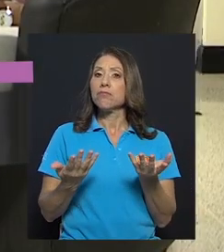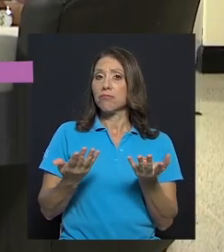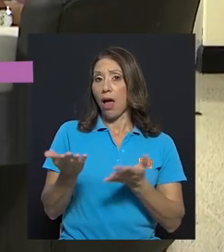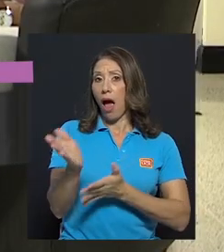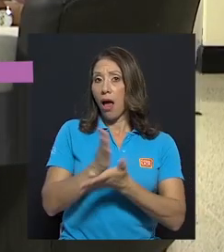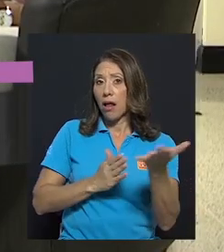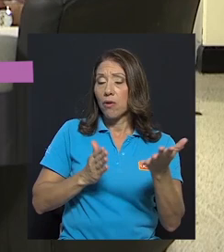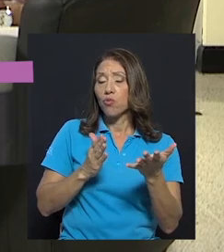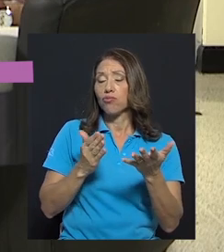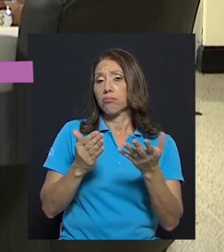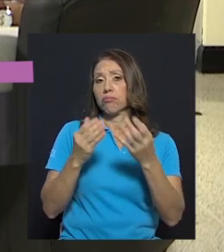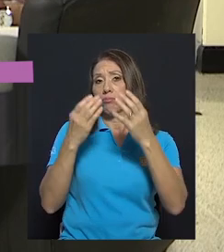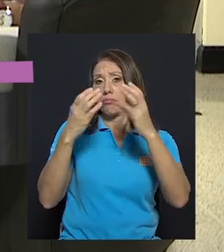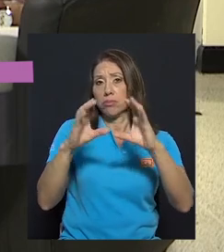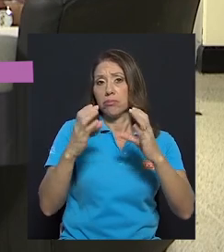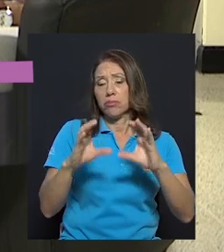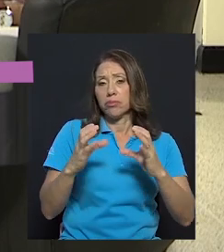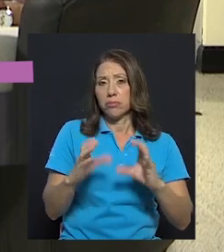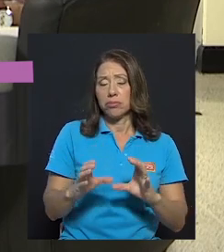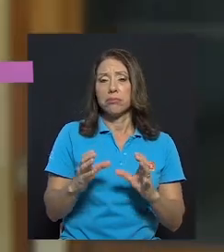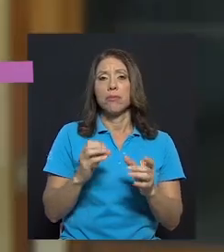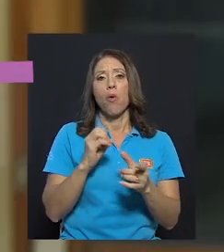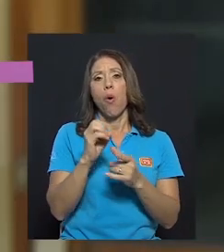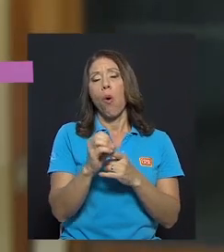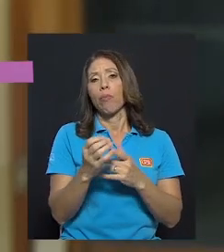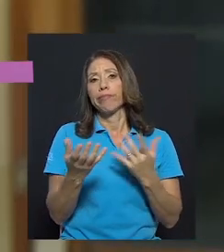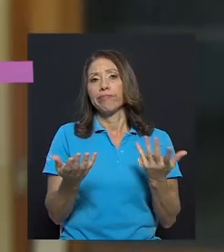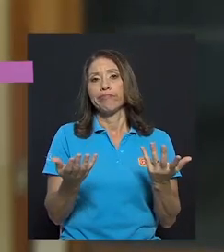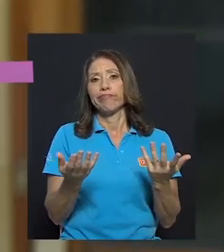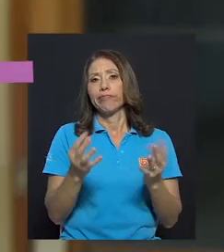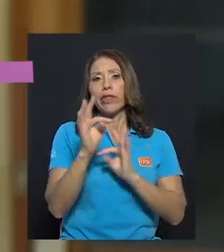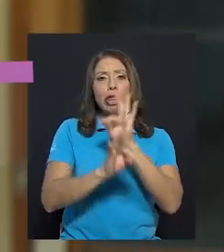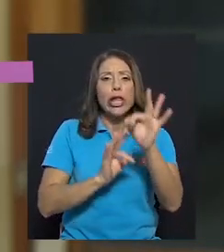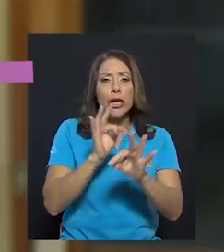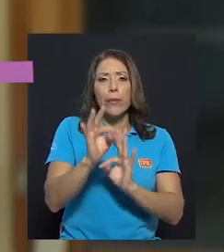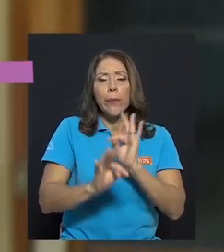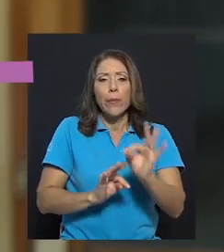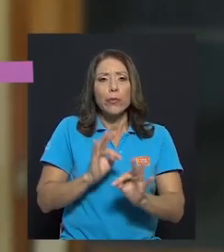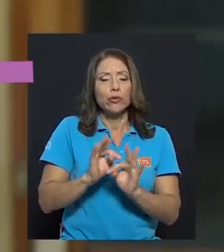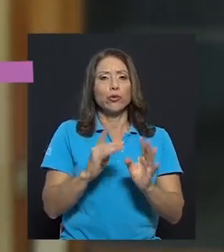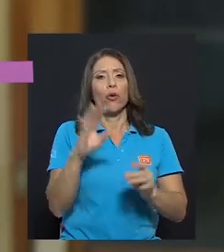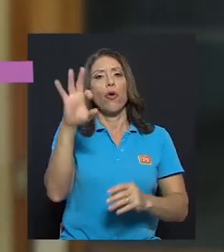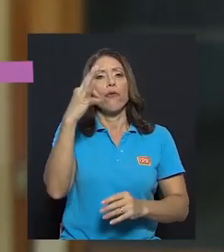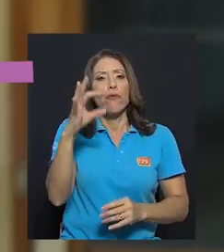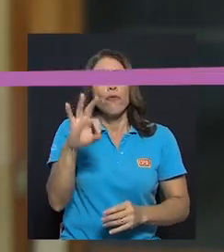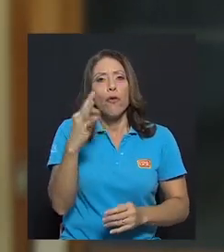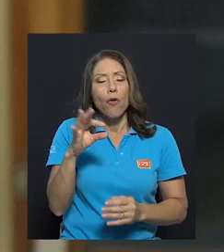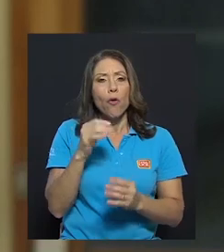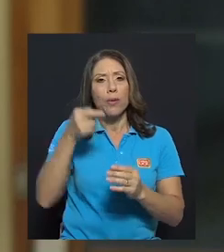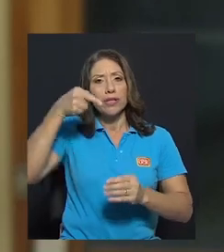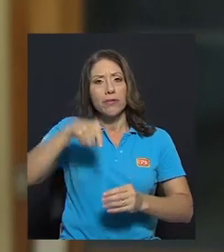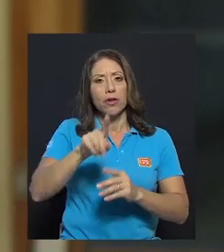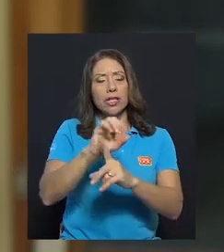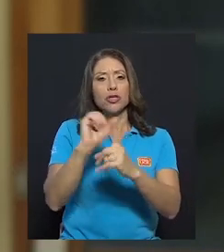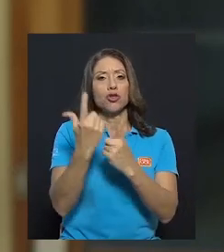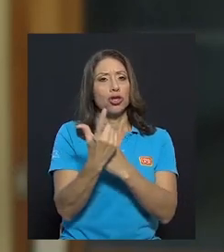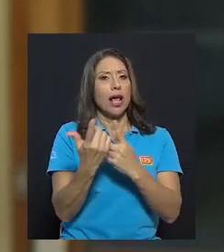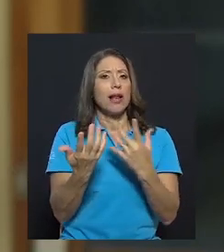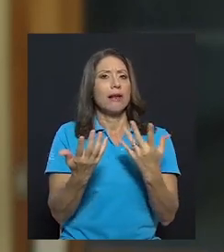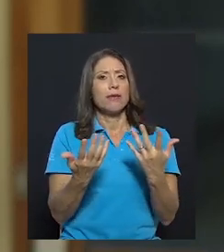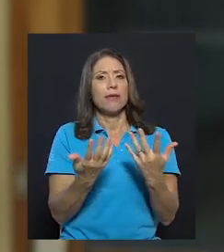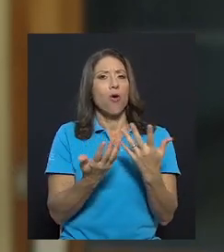qué sé yo, algún tipo de clasificación o tipos o formas de violencia social, digamos, que